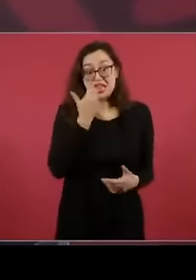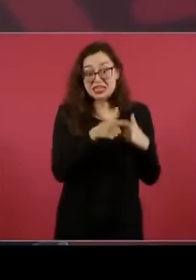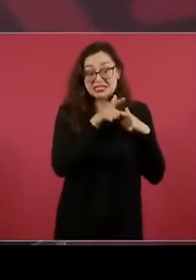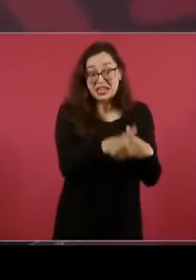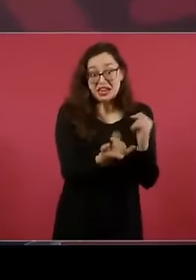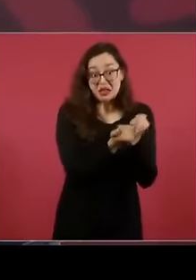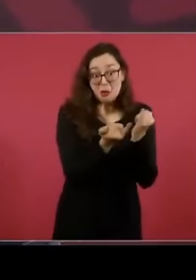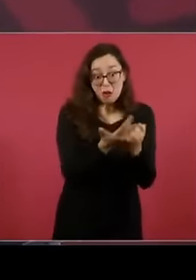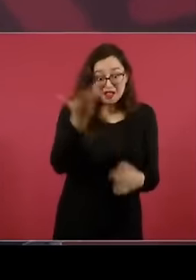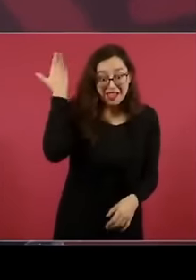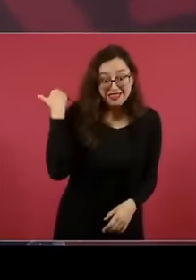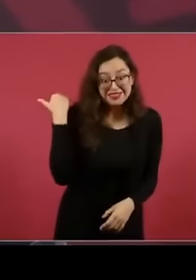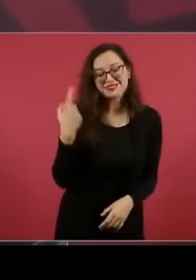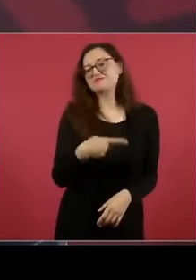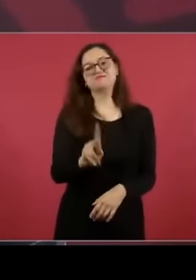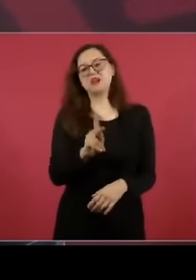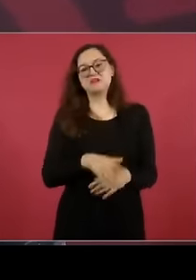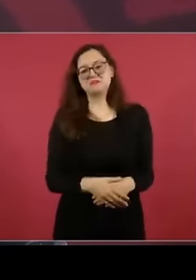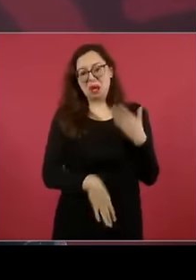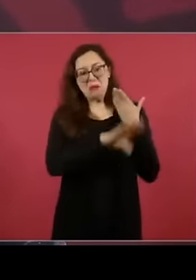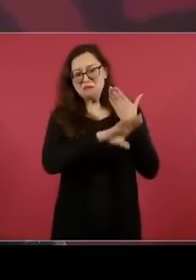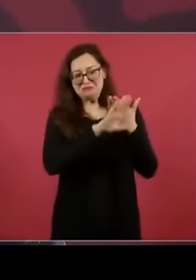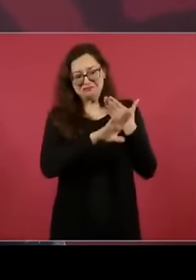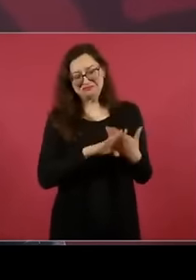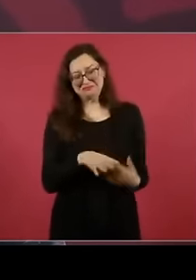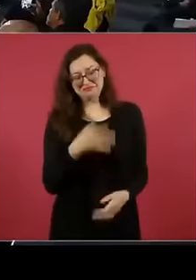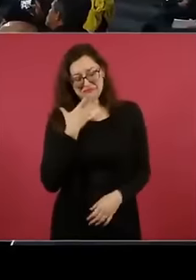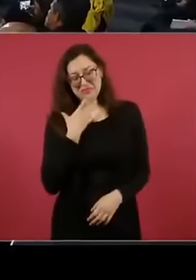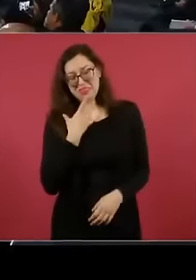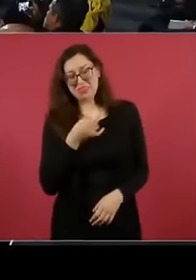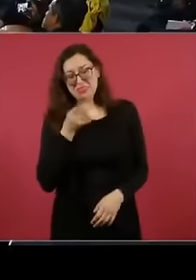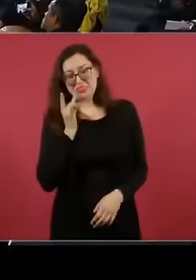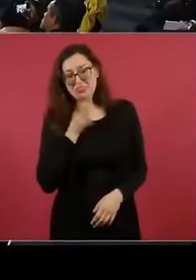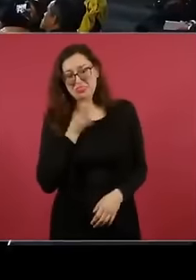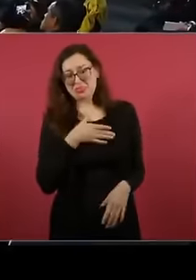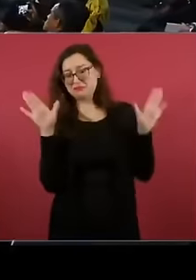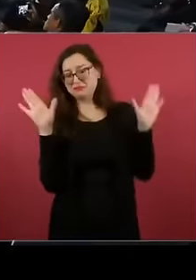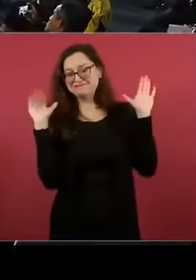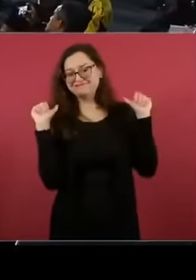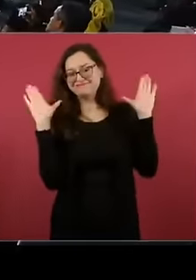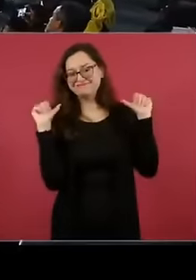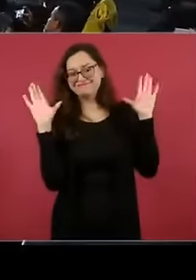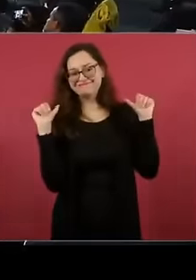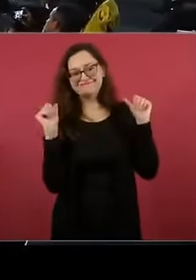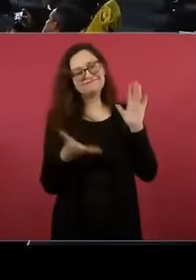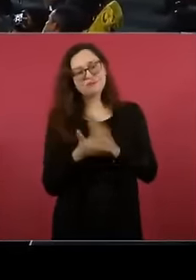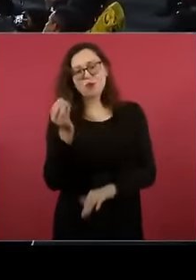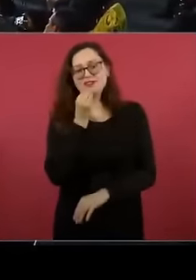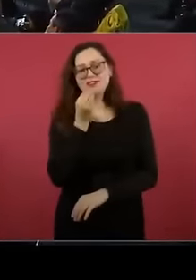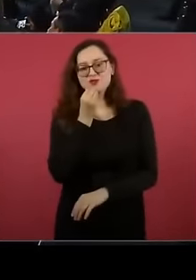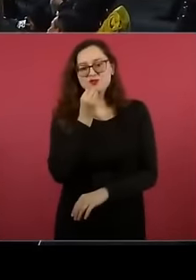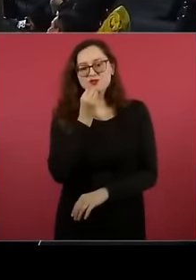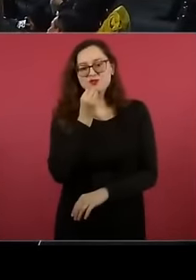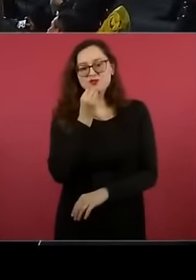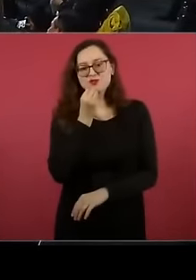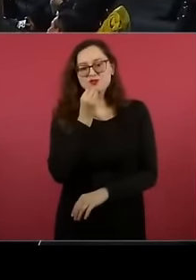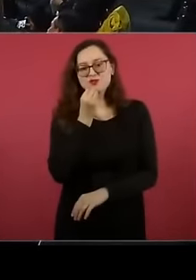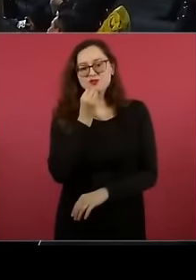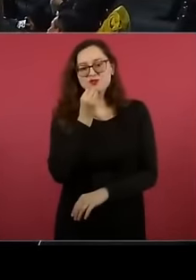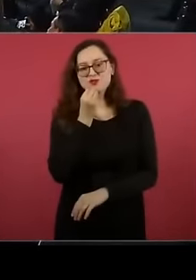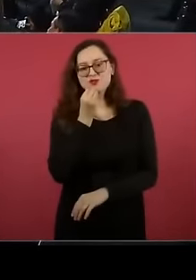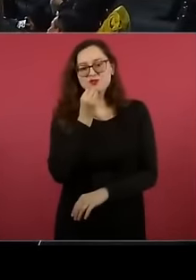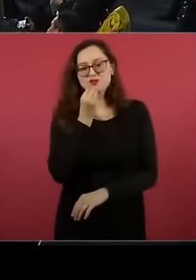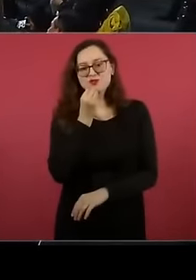pudieron nos hicieron Lo que el viento Juárez Adiós adiós vamos a desayunar Ah